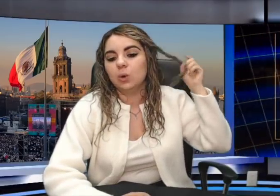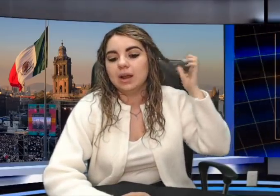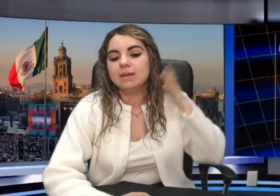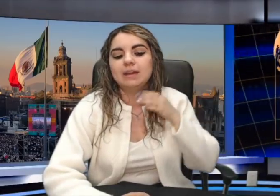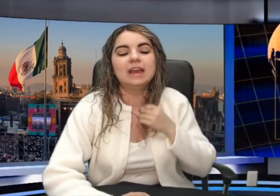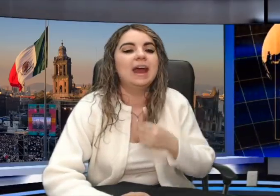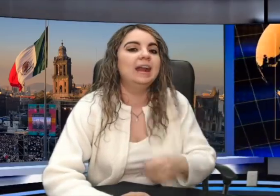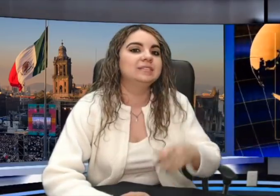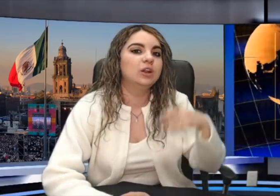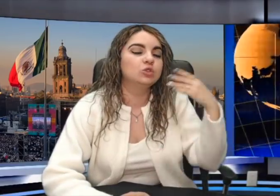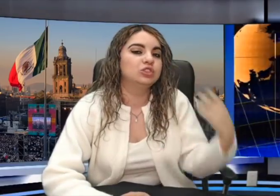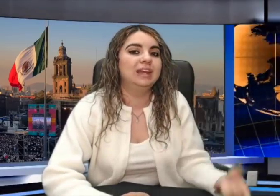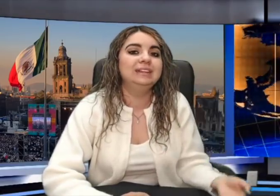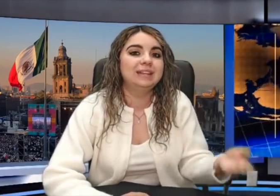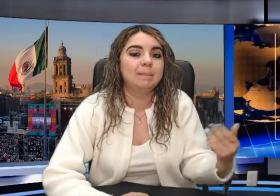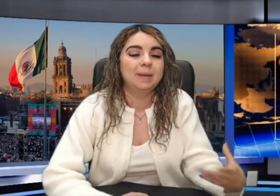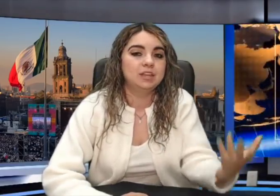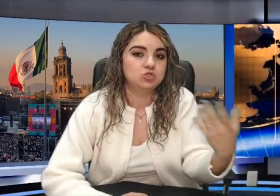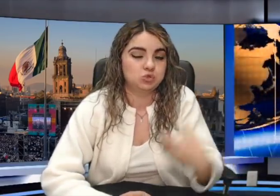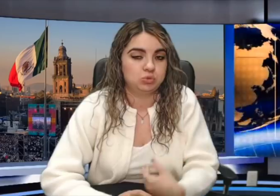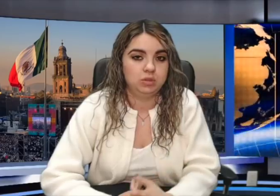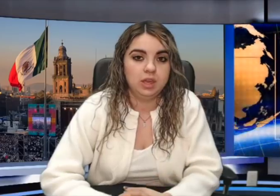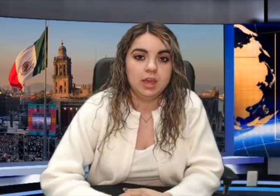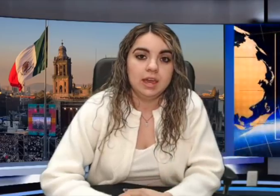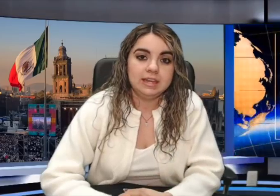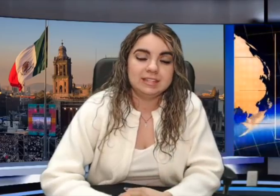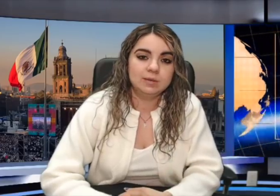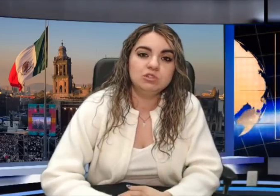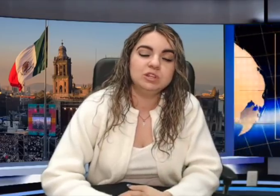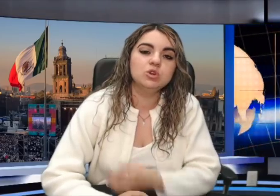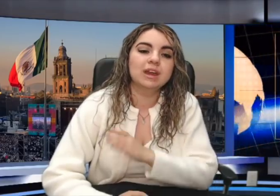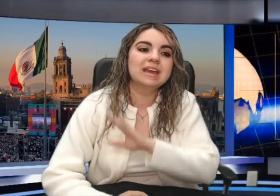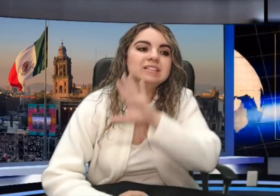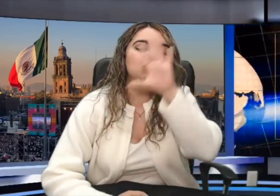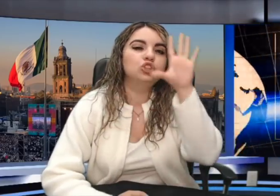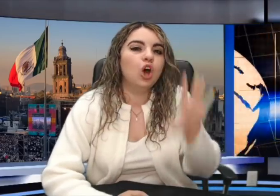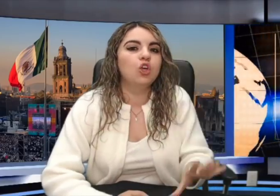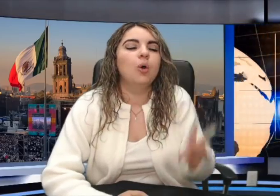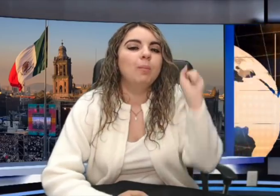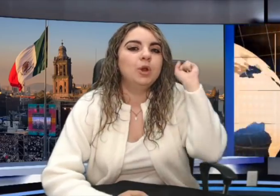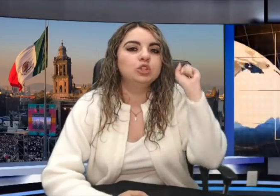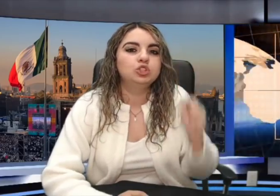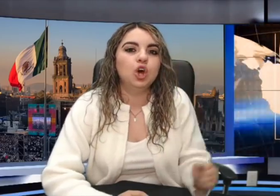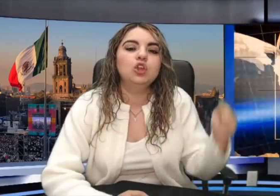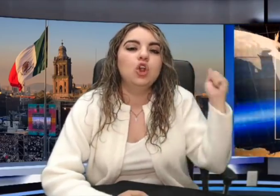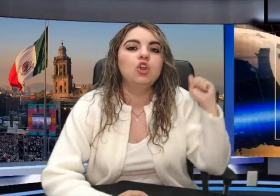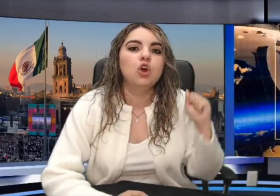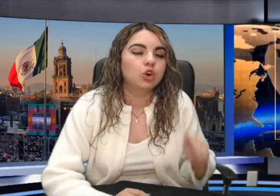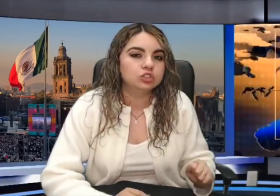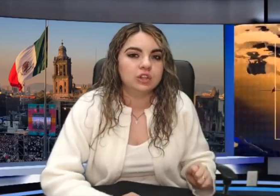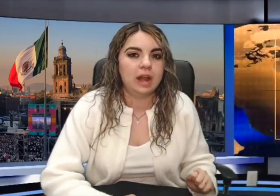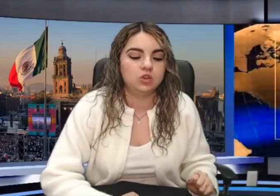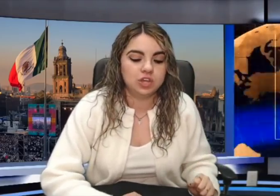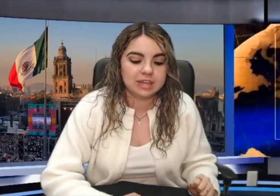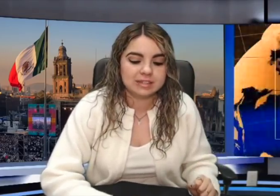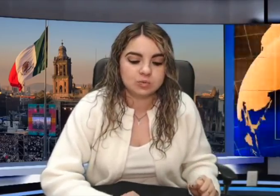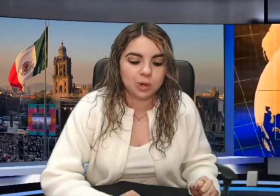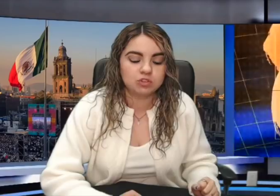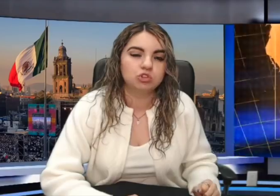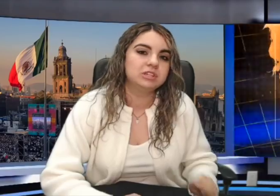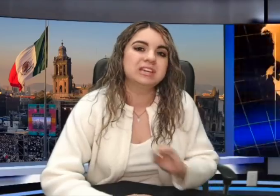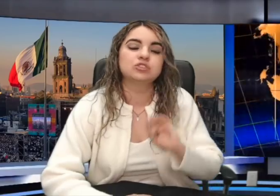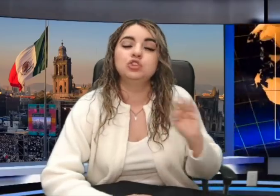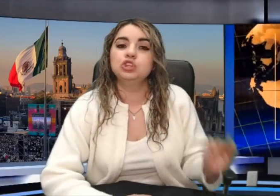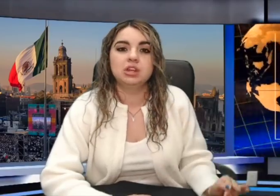que el dólar iba a llegar hasta los 30 pesos. Y estamos viendo que es todo, pero todo lo contrario. Y estas